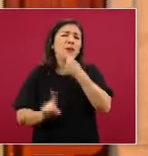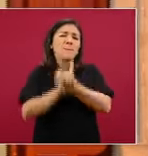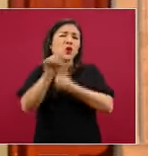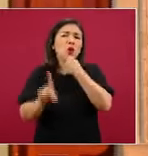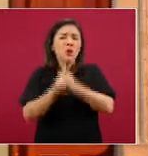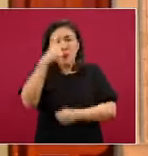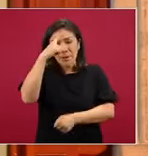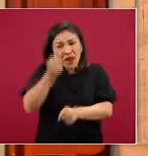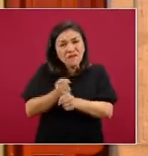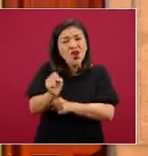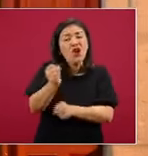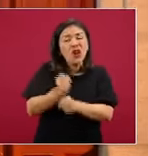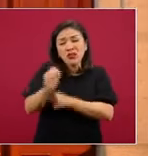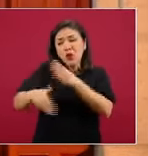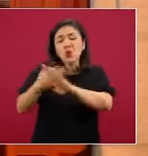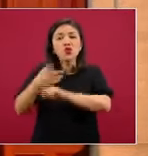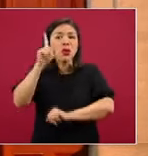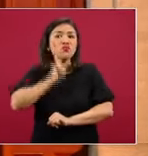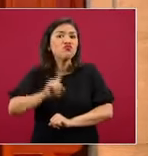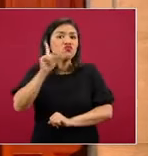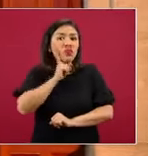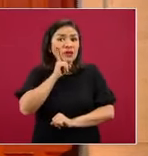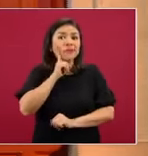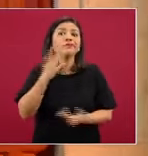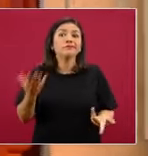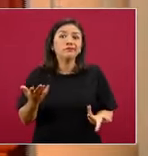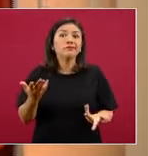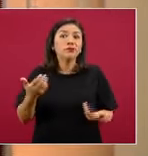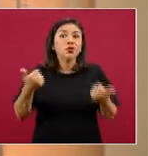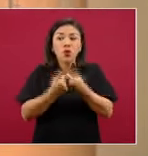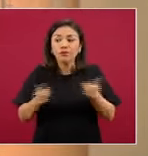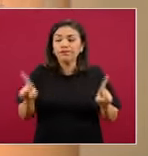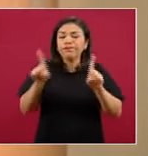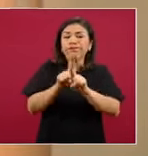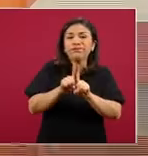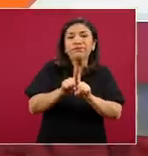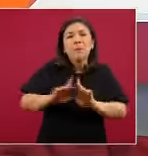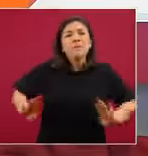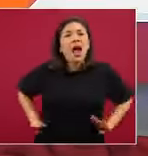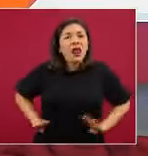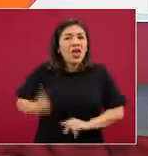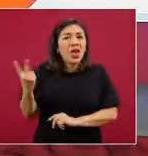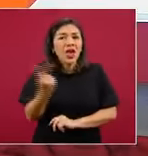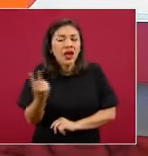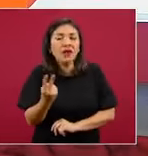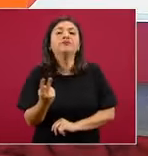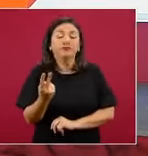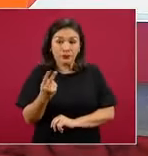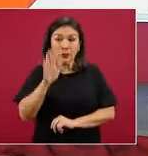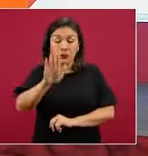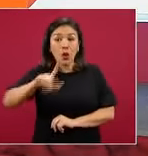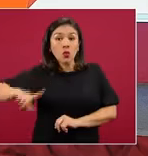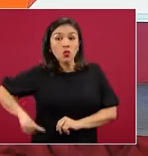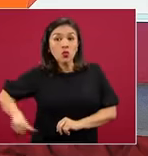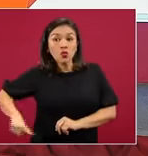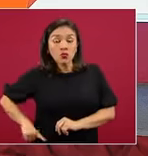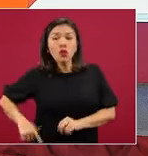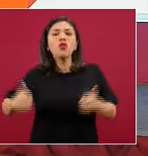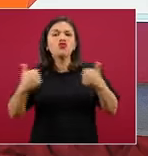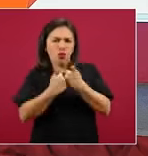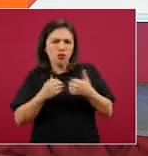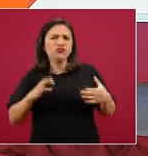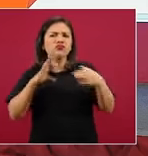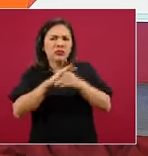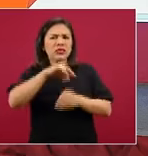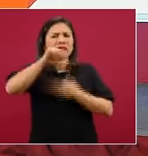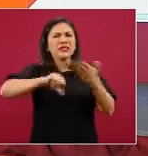de violencia hacia las mujeres, especialmente violencia en las parejas. Una cosa importante, el gobierno y coordinado también